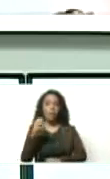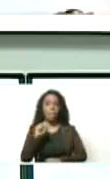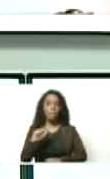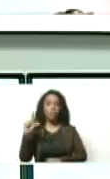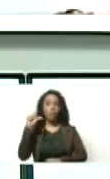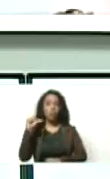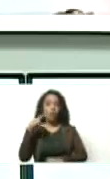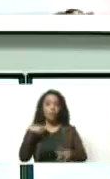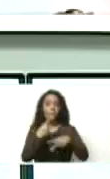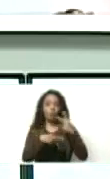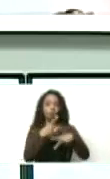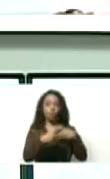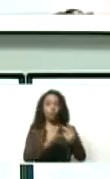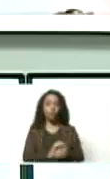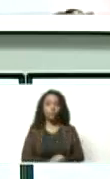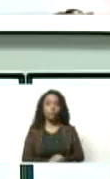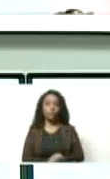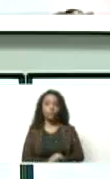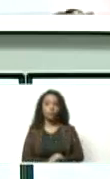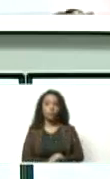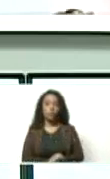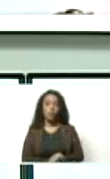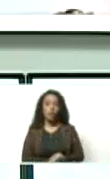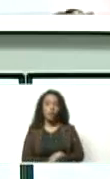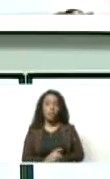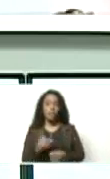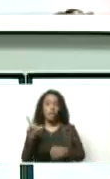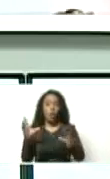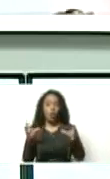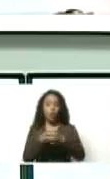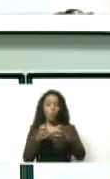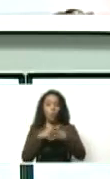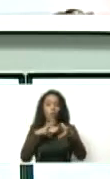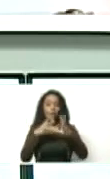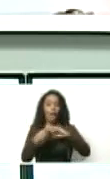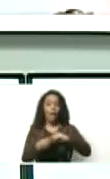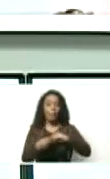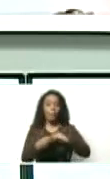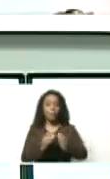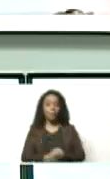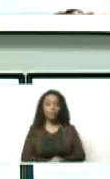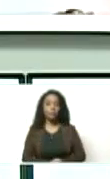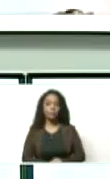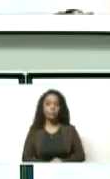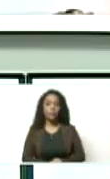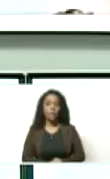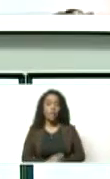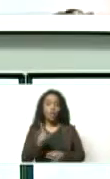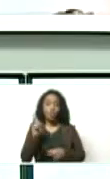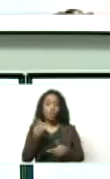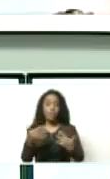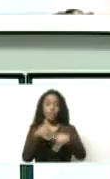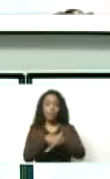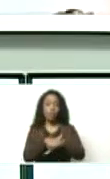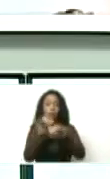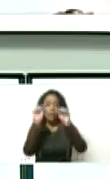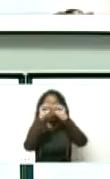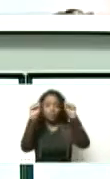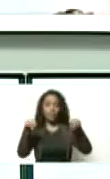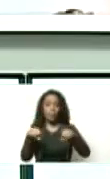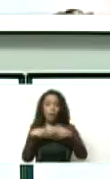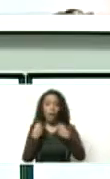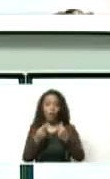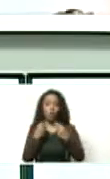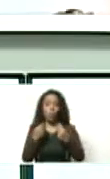mayúscula de producción de los comités locales de abastecimiento y producción y su integración al sistema